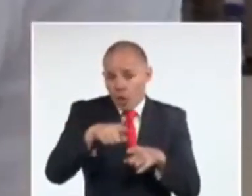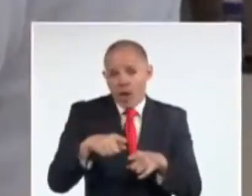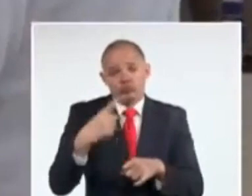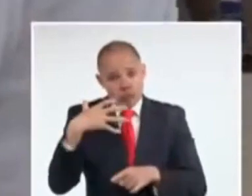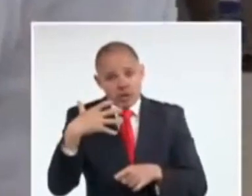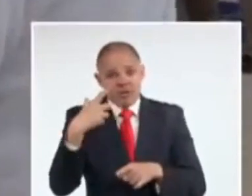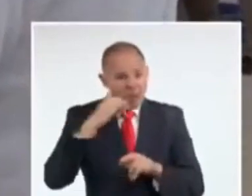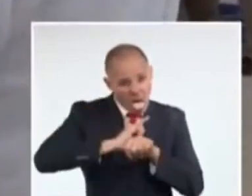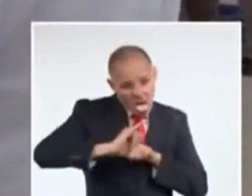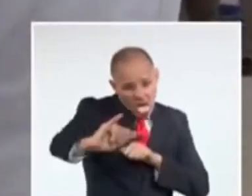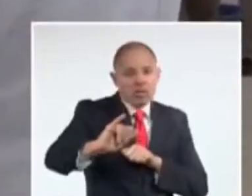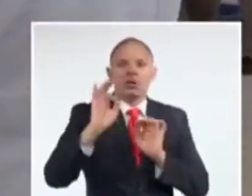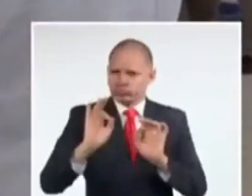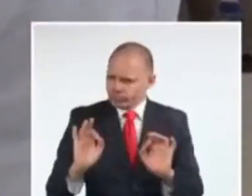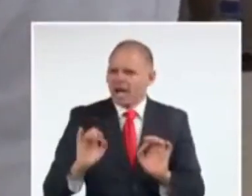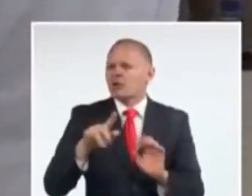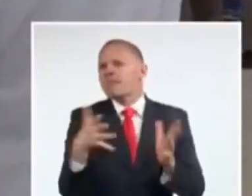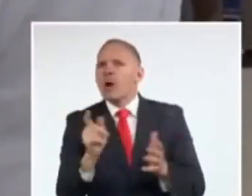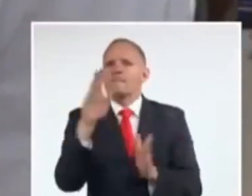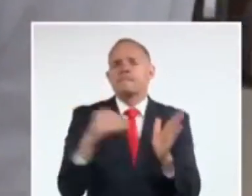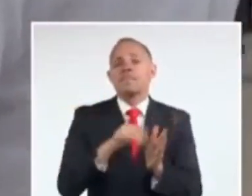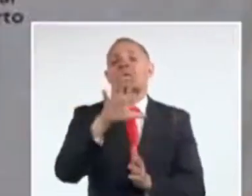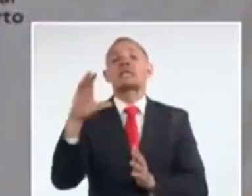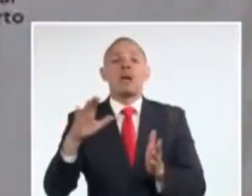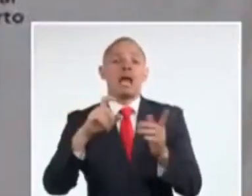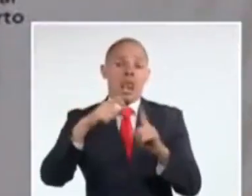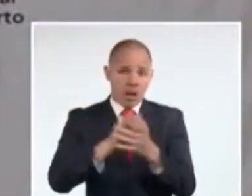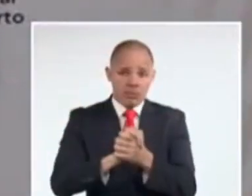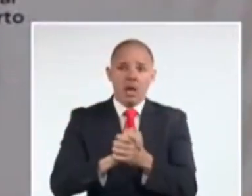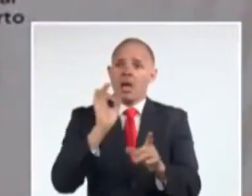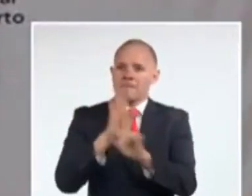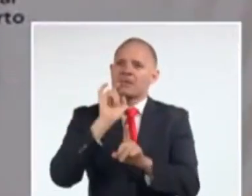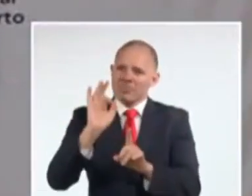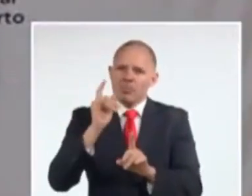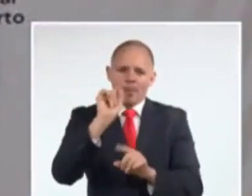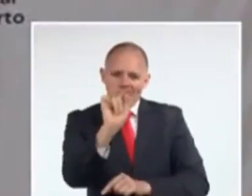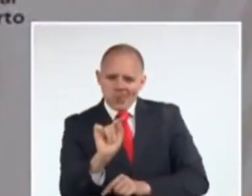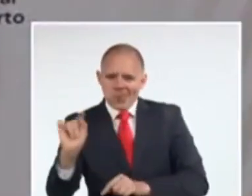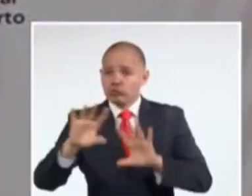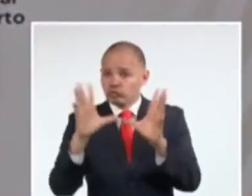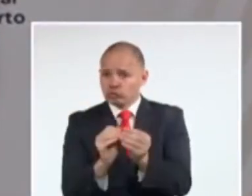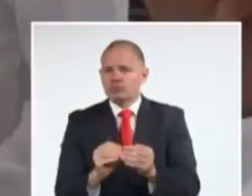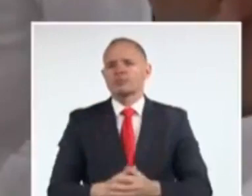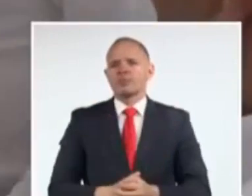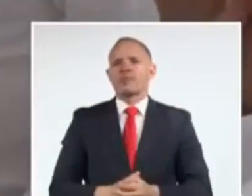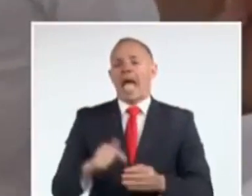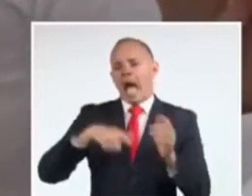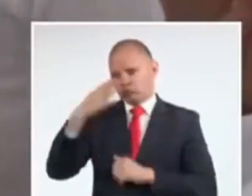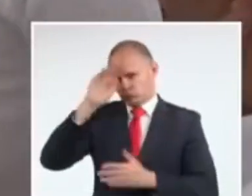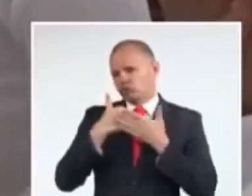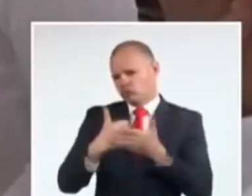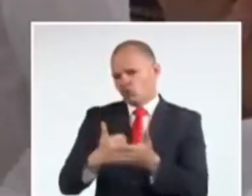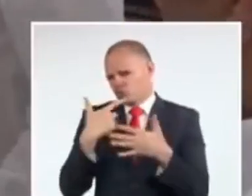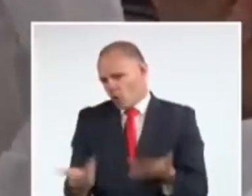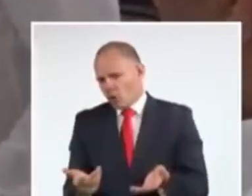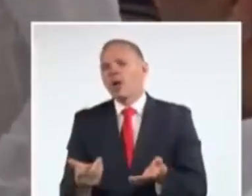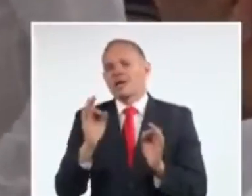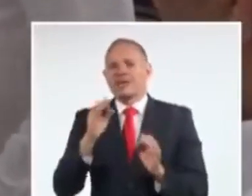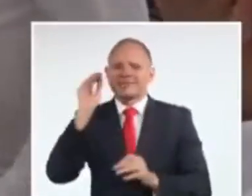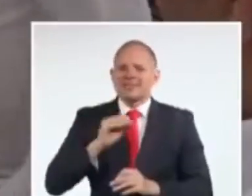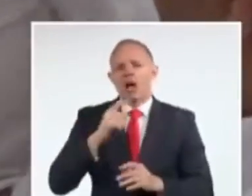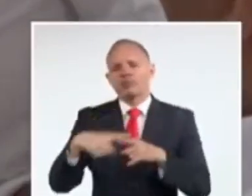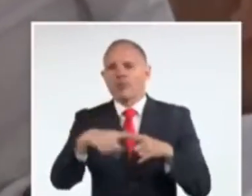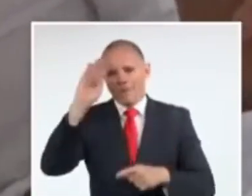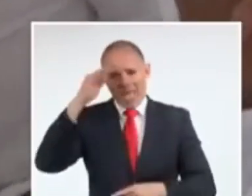dijo el presidente no solo Vamos a hacer una declaración en Naciones Unidas y no vamos a proponer en todos los espacios en los que participamos